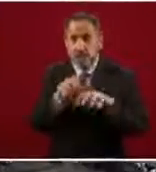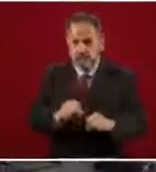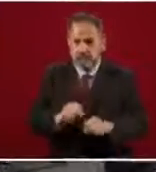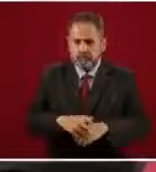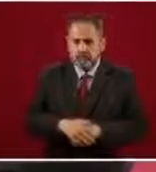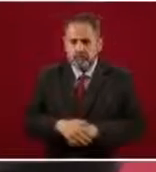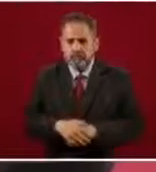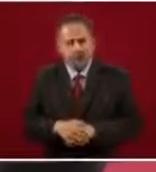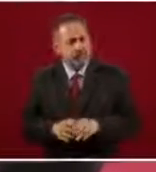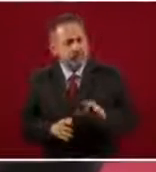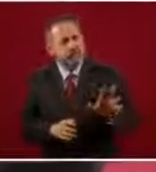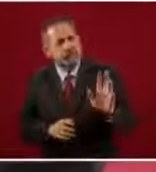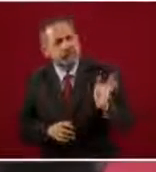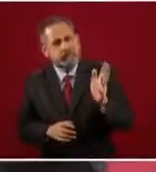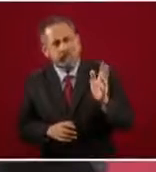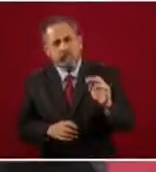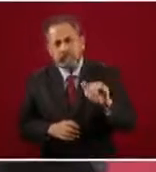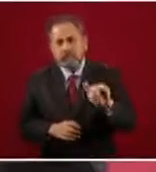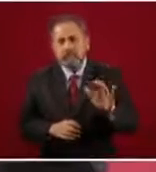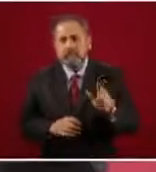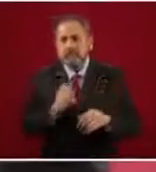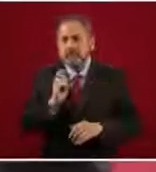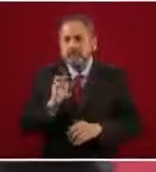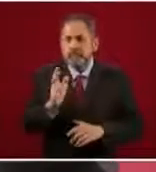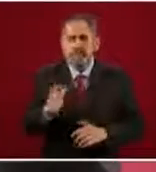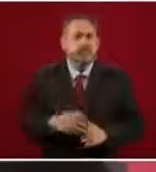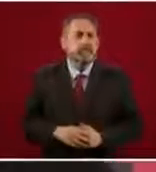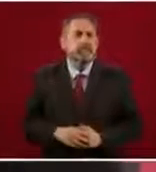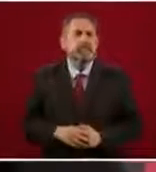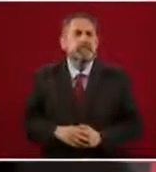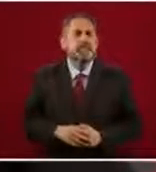sí, sí. En el caso de